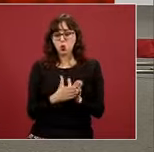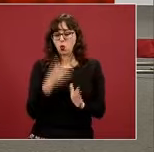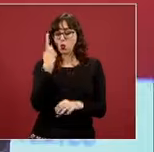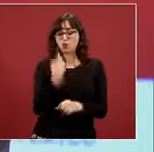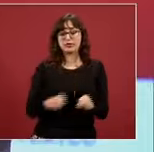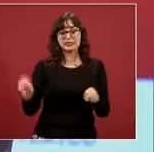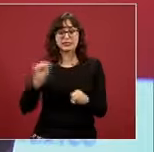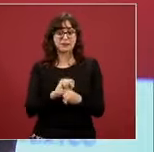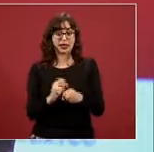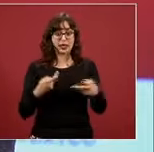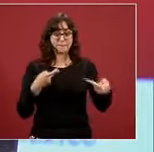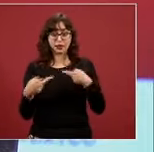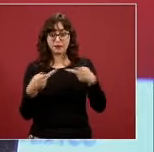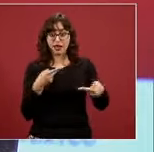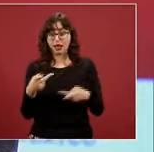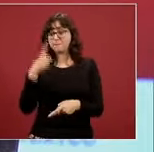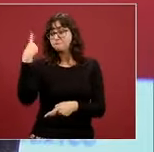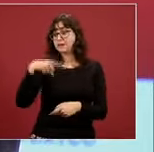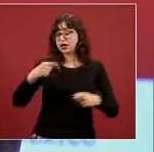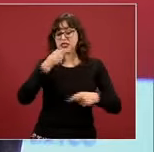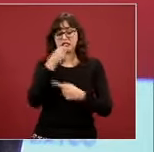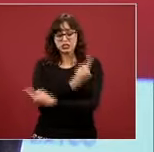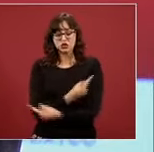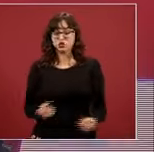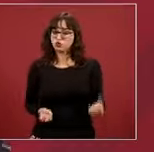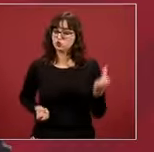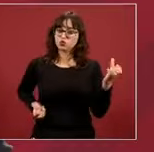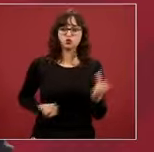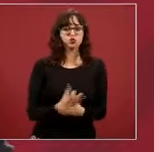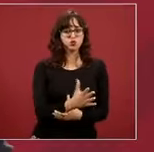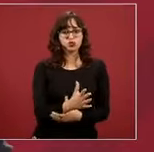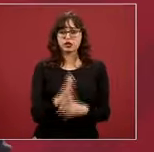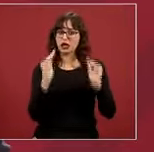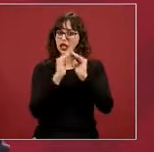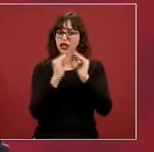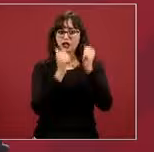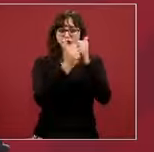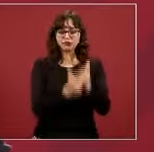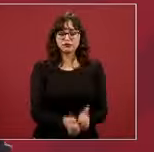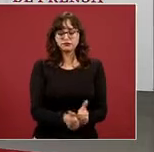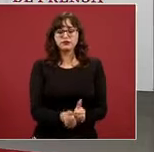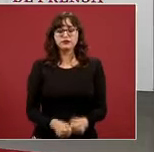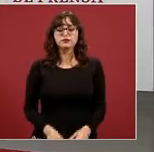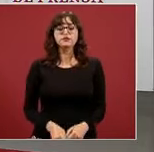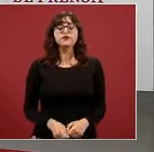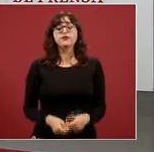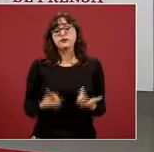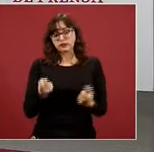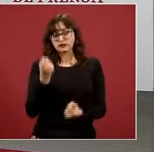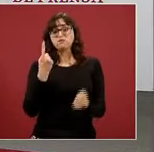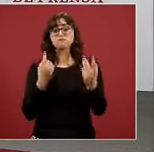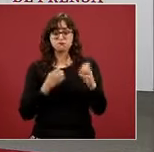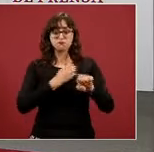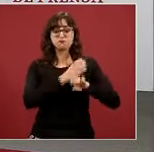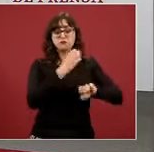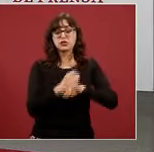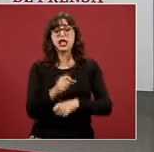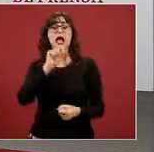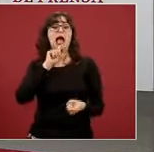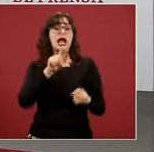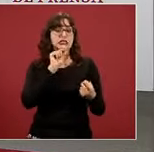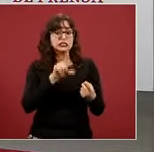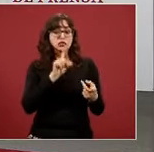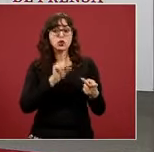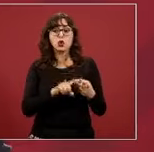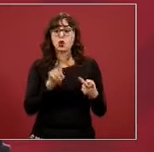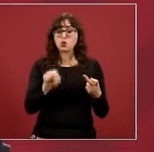preparación para esa salida anticipada, y así ocurrió. En algunos estados, y fue el caso de Jalisco, fue el caso de Nuevo León,